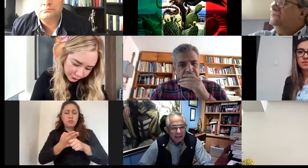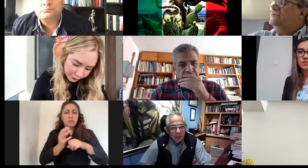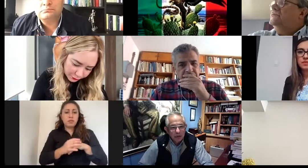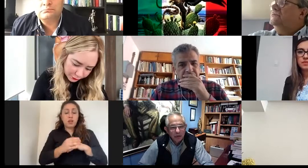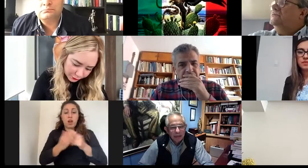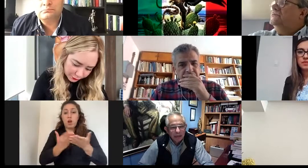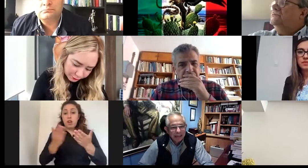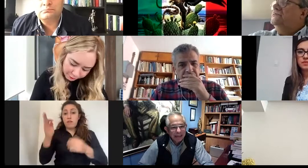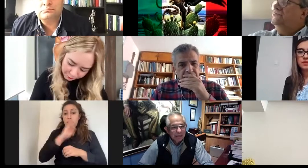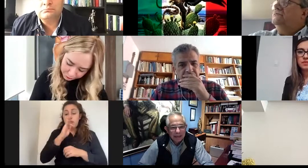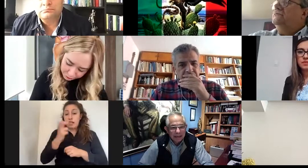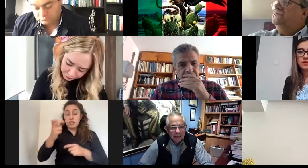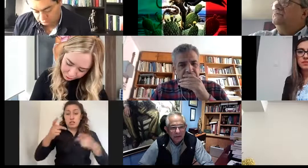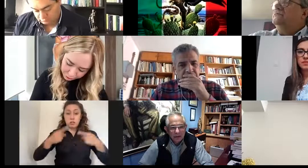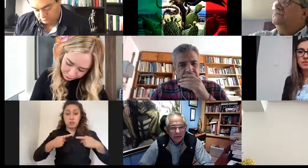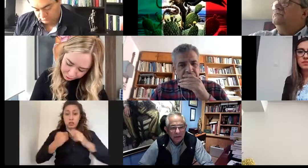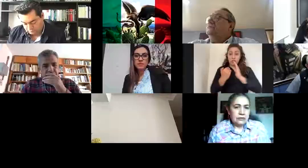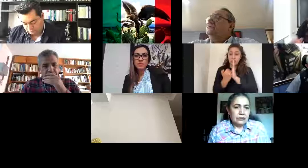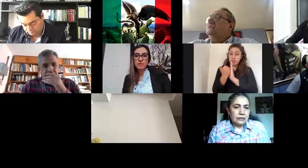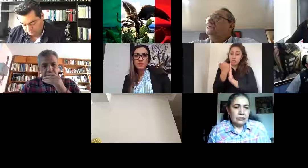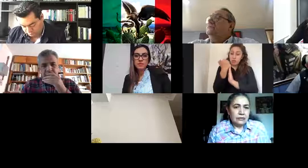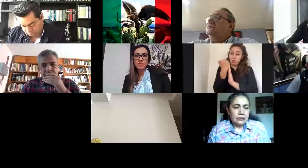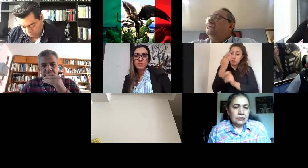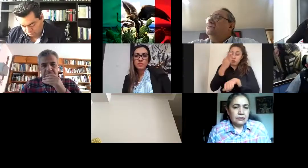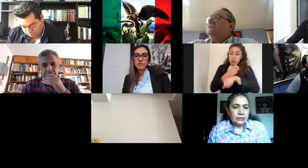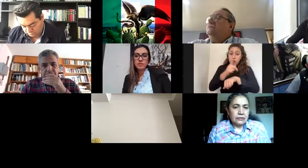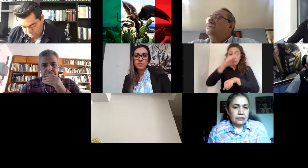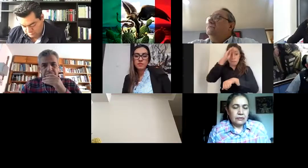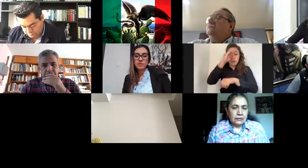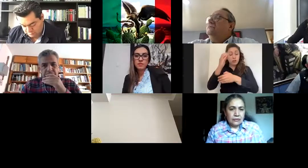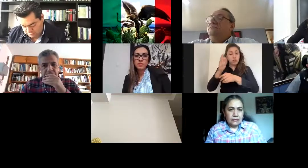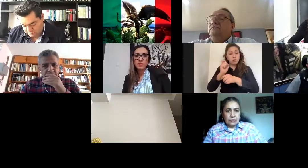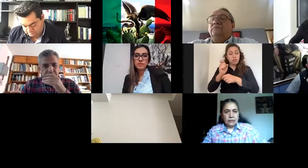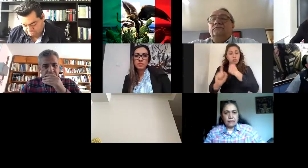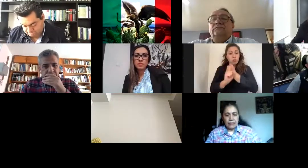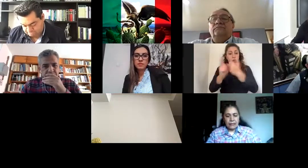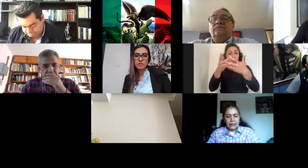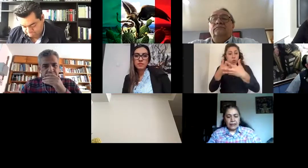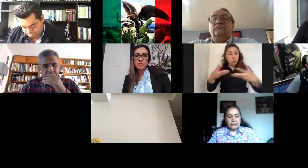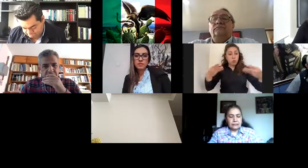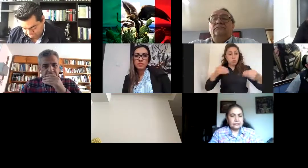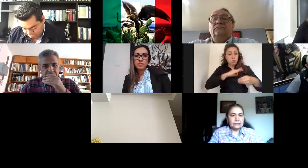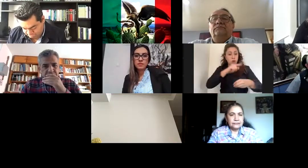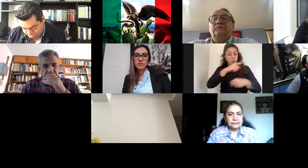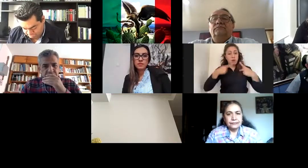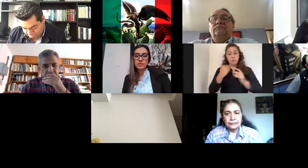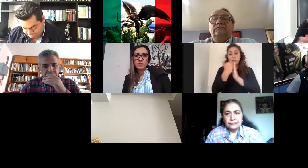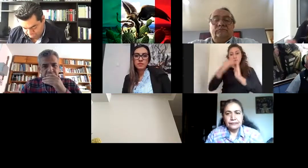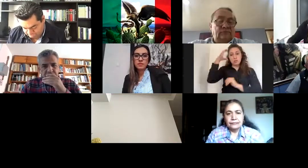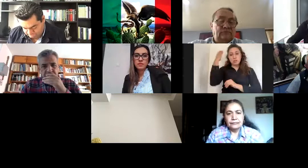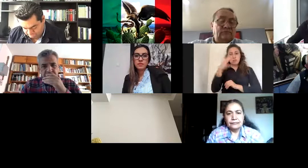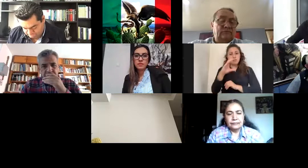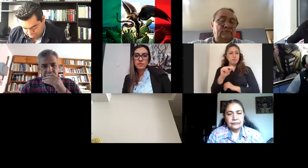aumentan desproporcionadamente las penas no se logra de ninguna manera abatir la criminalidad. En ocasiones es por